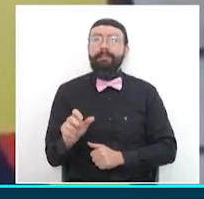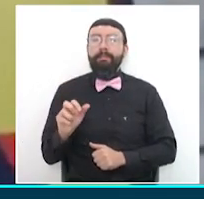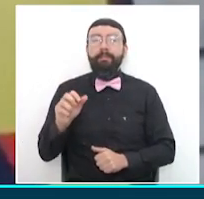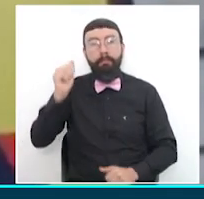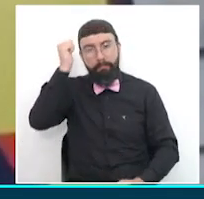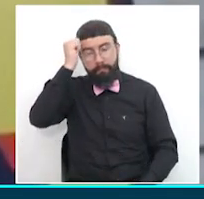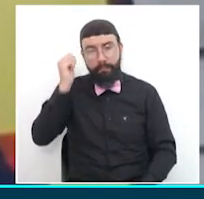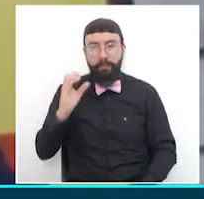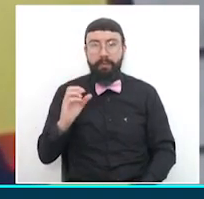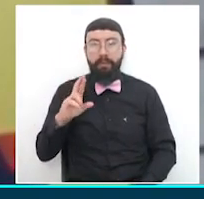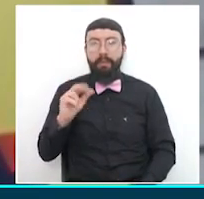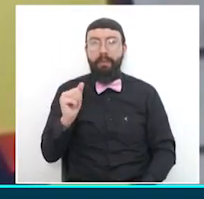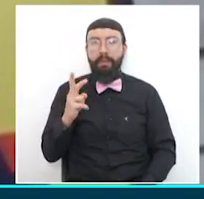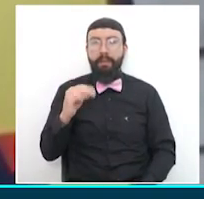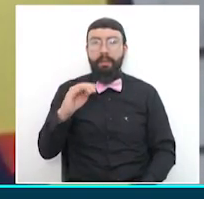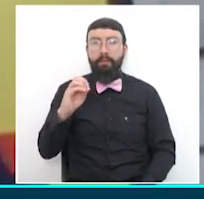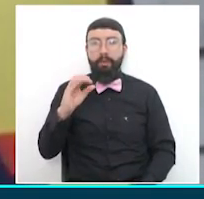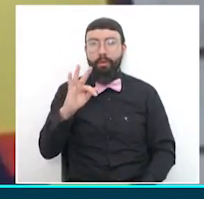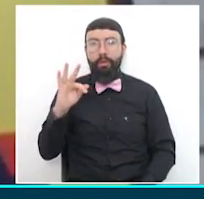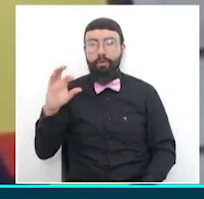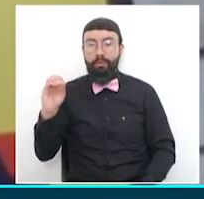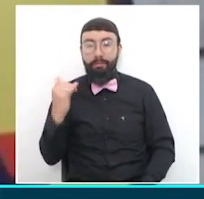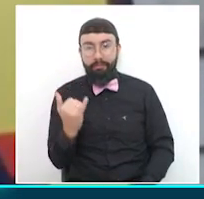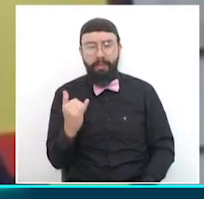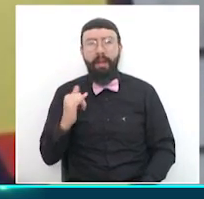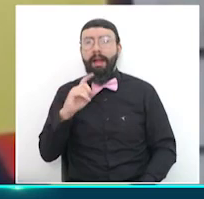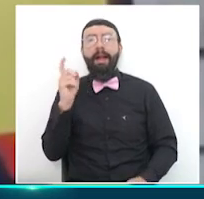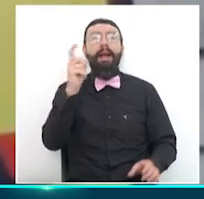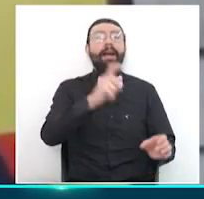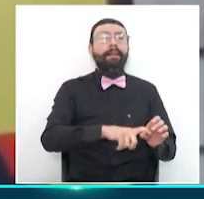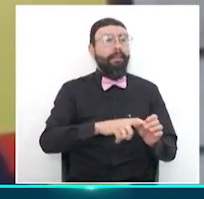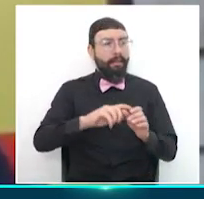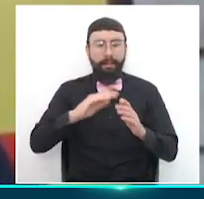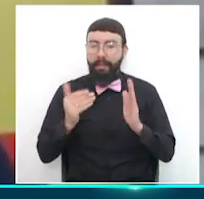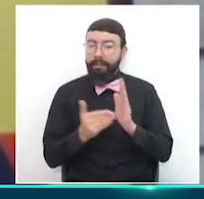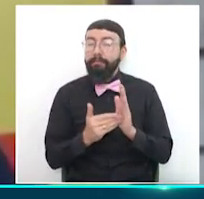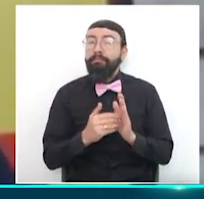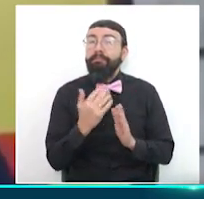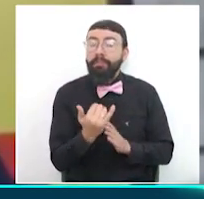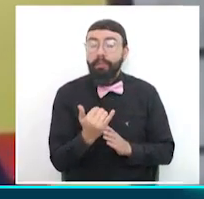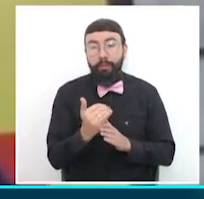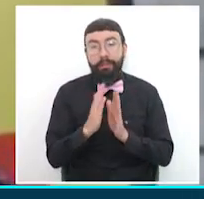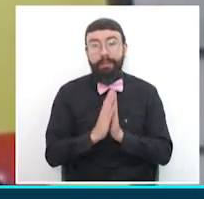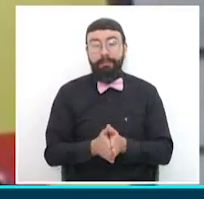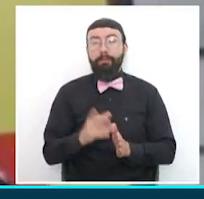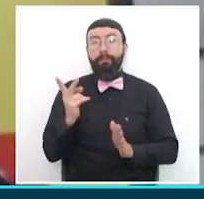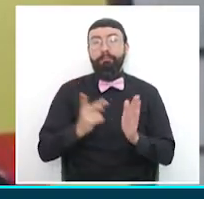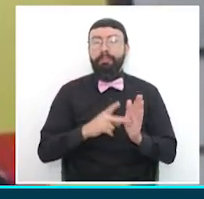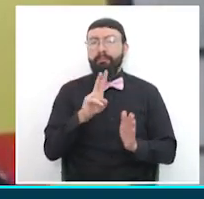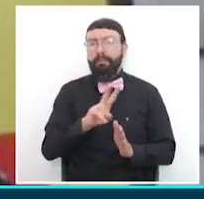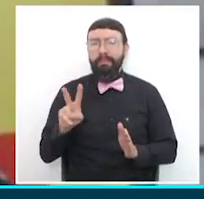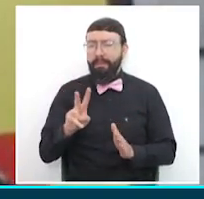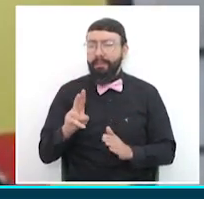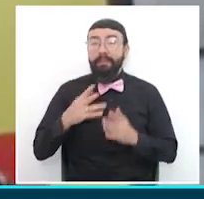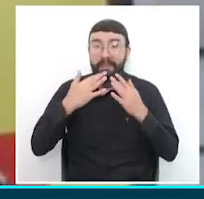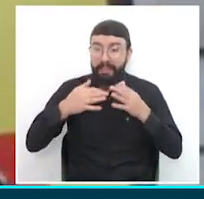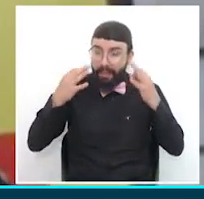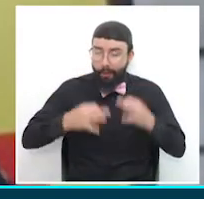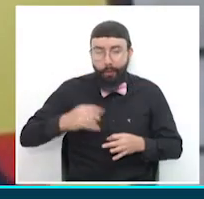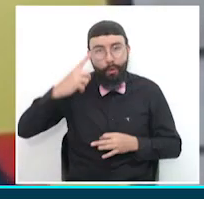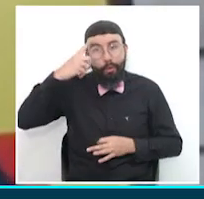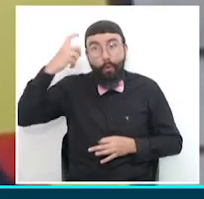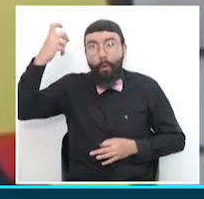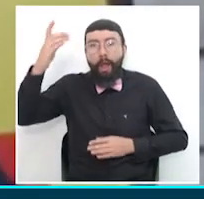donde se ha extendido su vinculación hasta diciembre del 2022. Estamos seguros que el sueño que tanto hemos